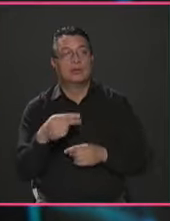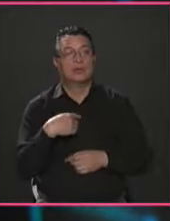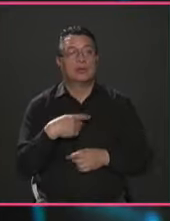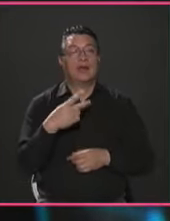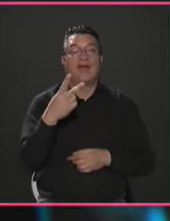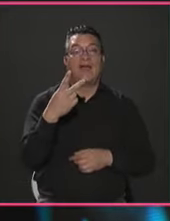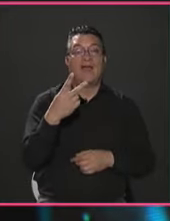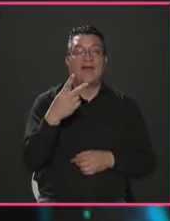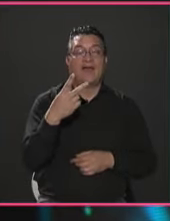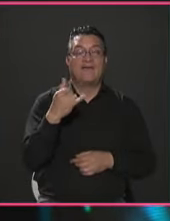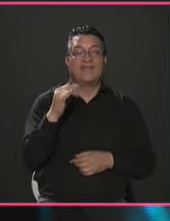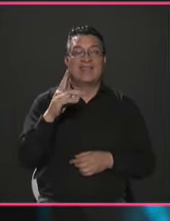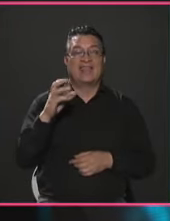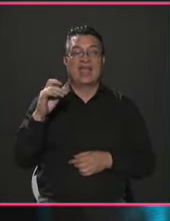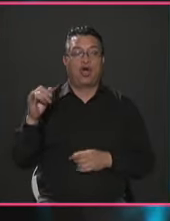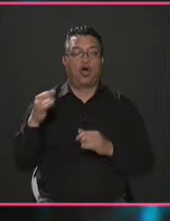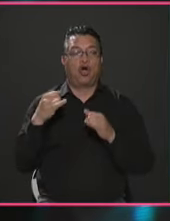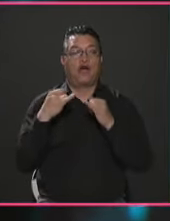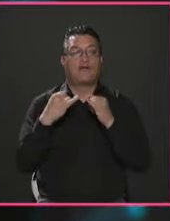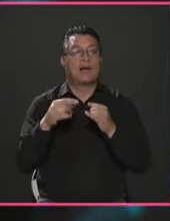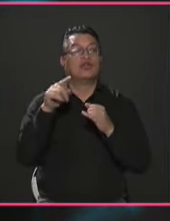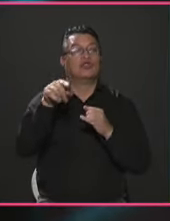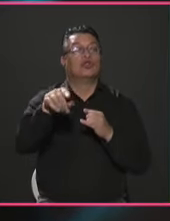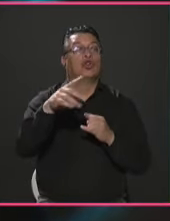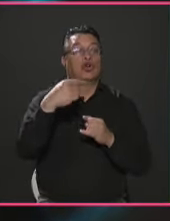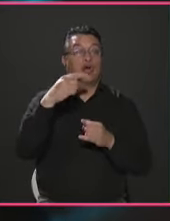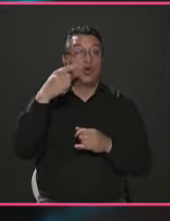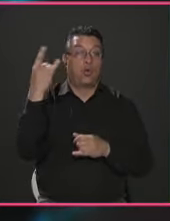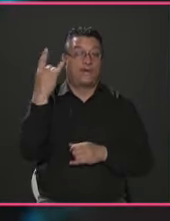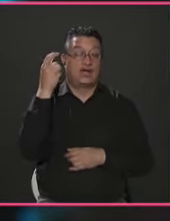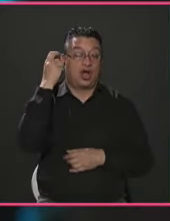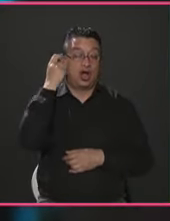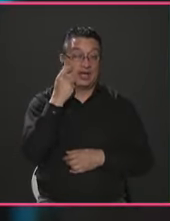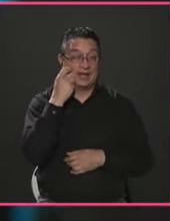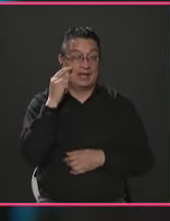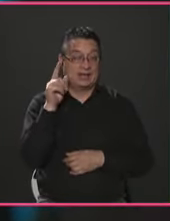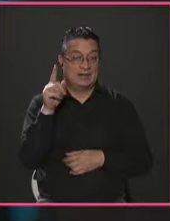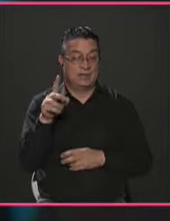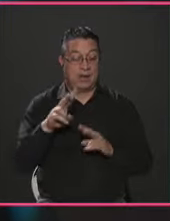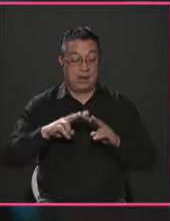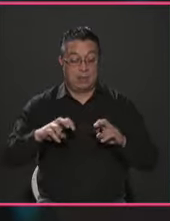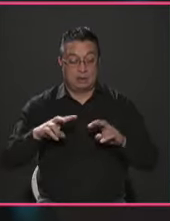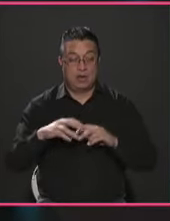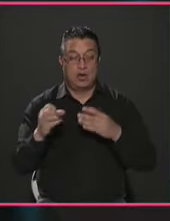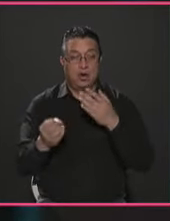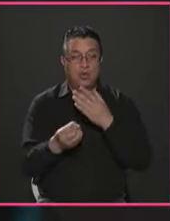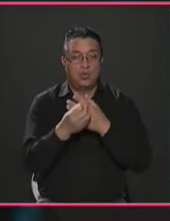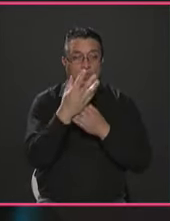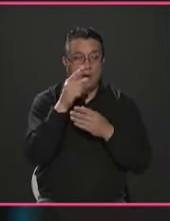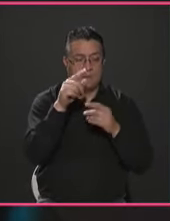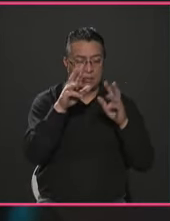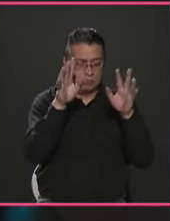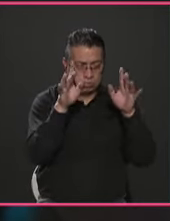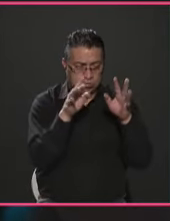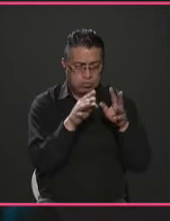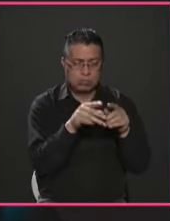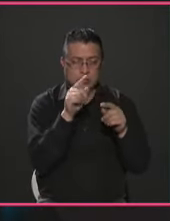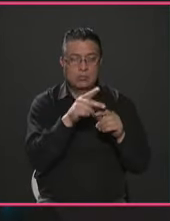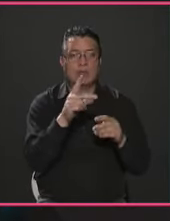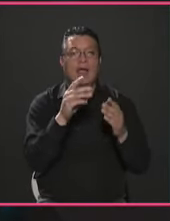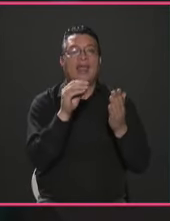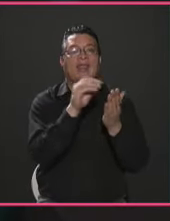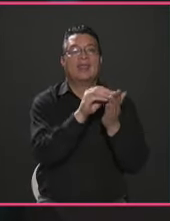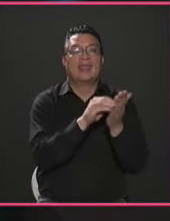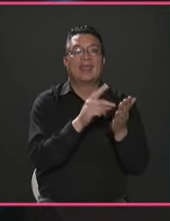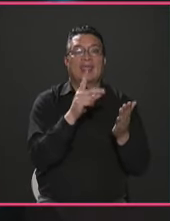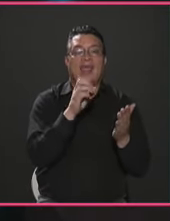bioinformático también chileno viene de la Universidad de higgins es investigador en nuevos algoritmos para el análisis de datos genómicos y